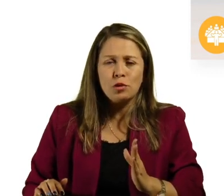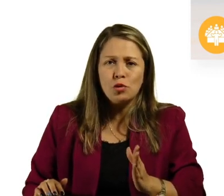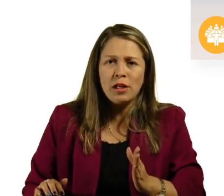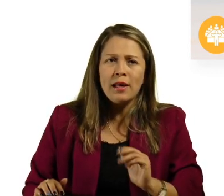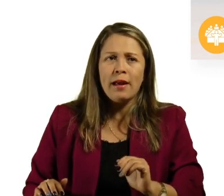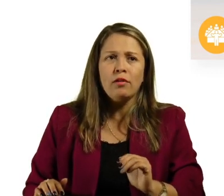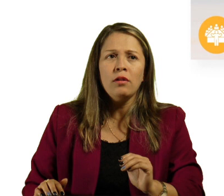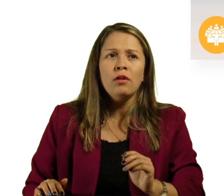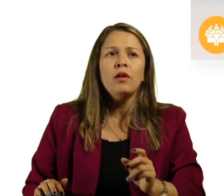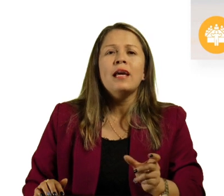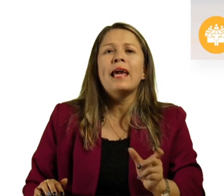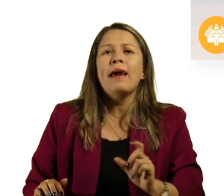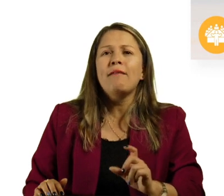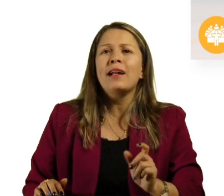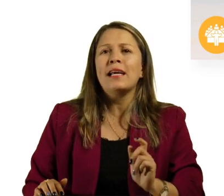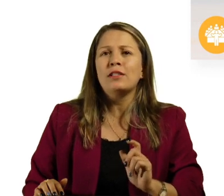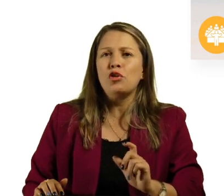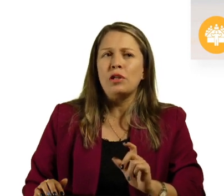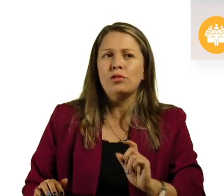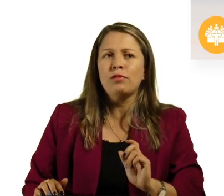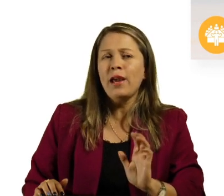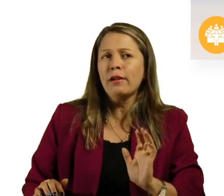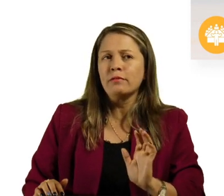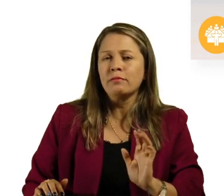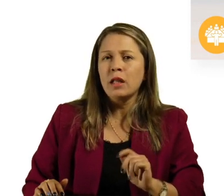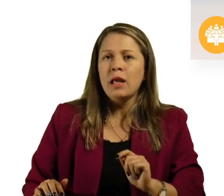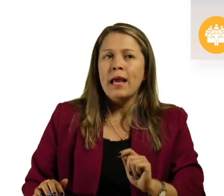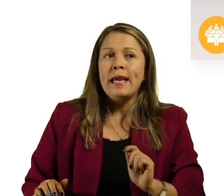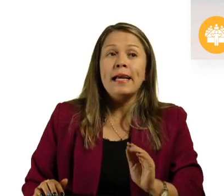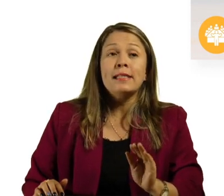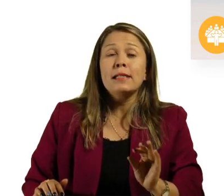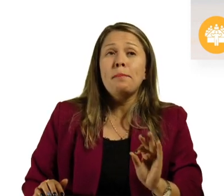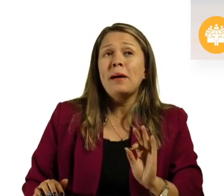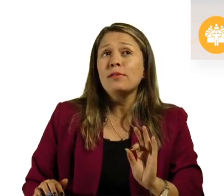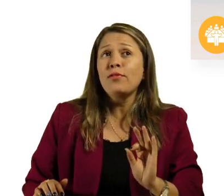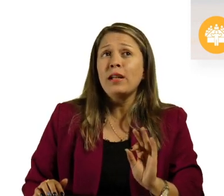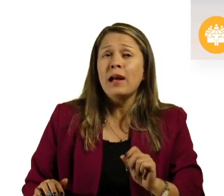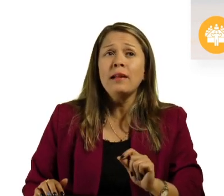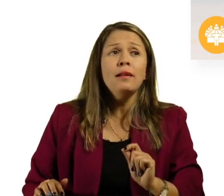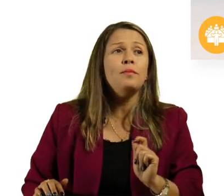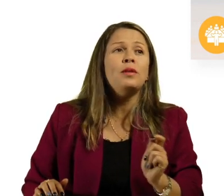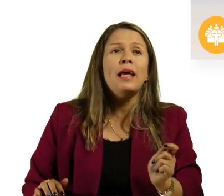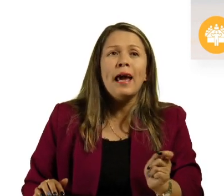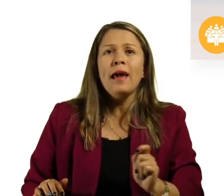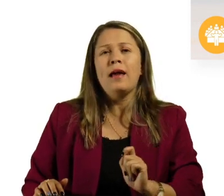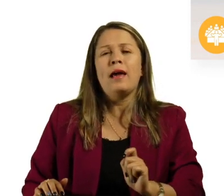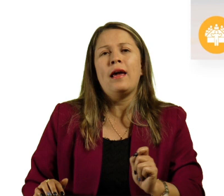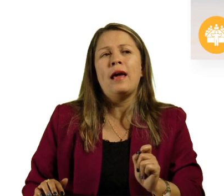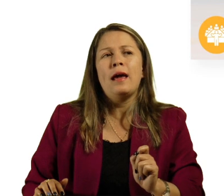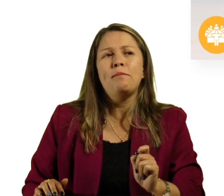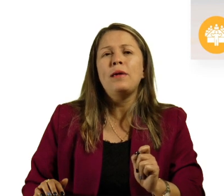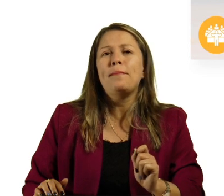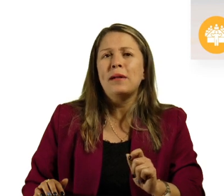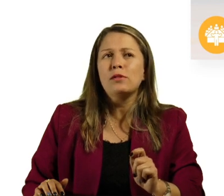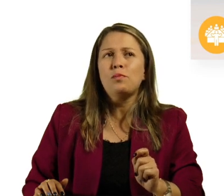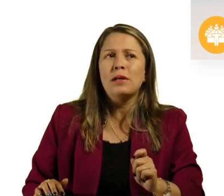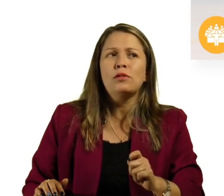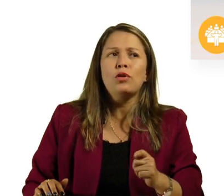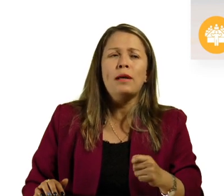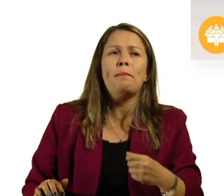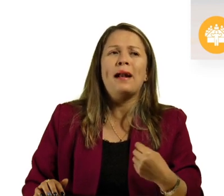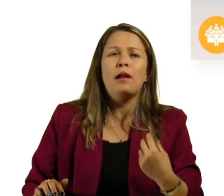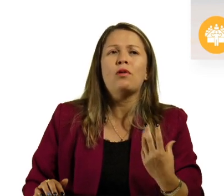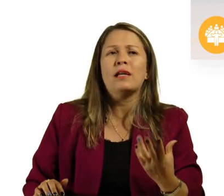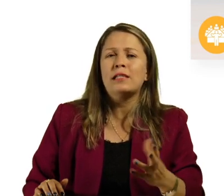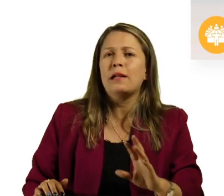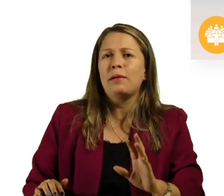que sucedieron, qué variaciones tuvieron. Y ese es el paso final de mi presupuesto